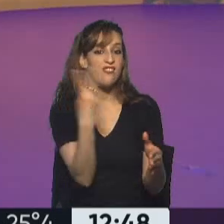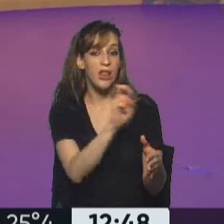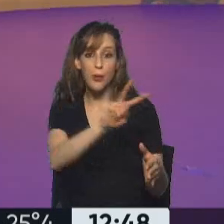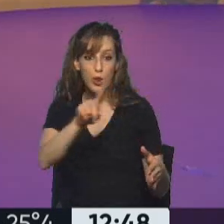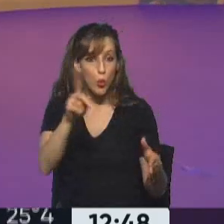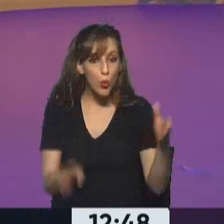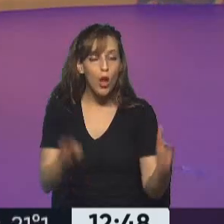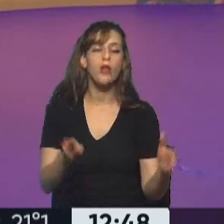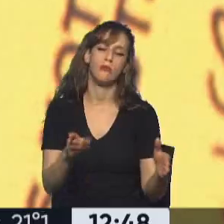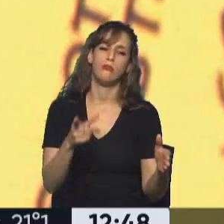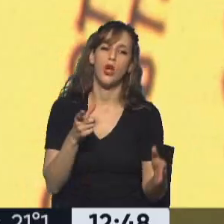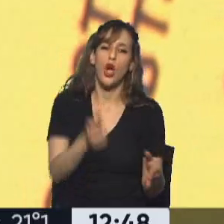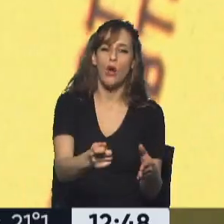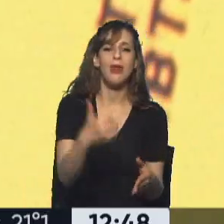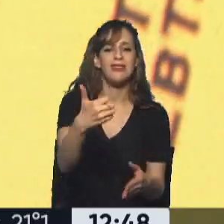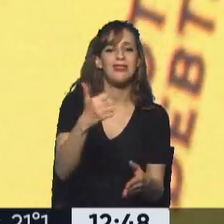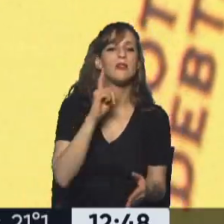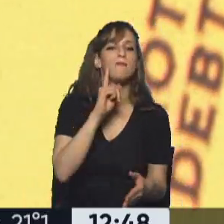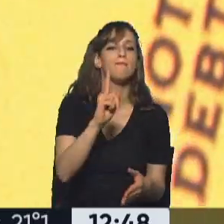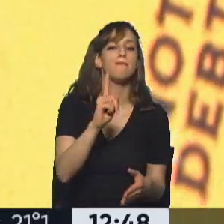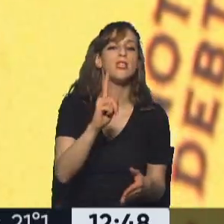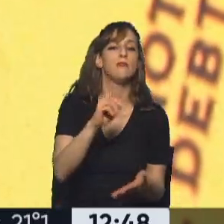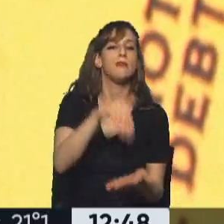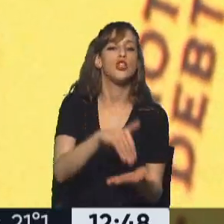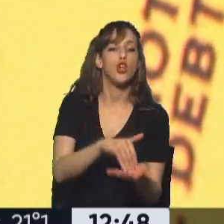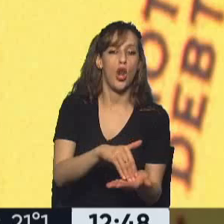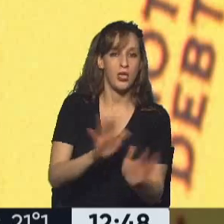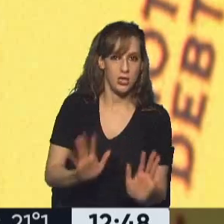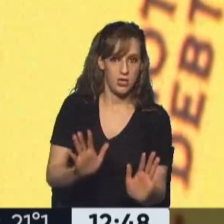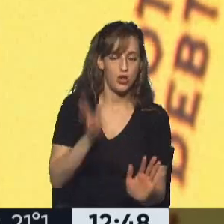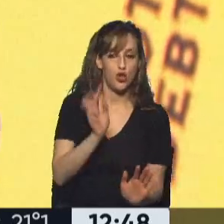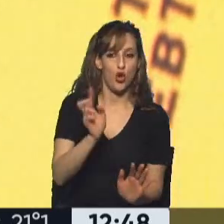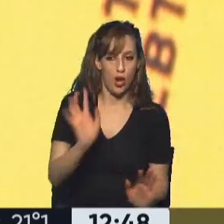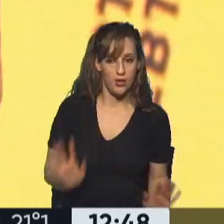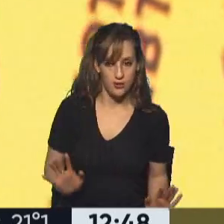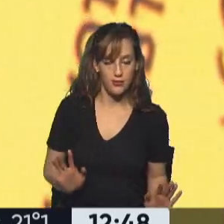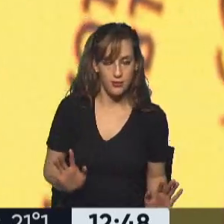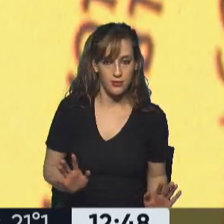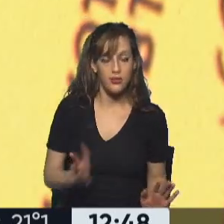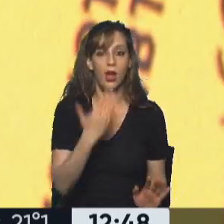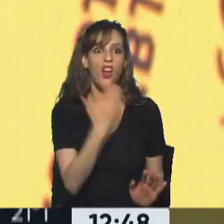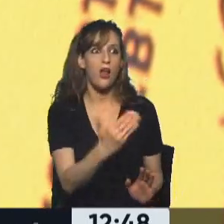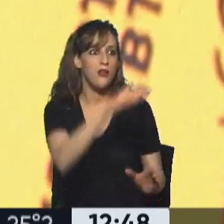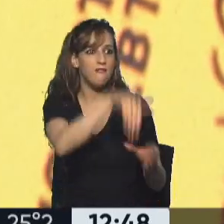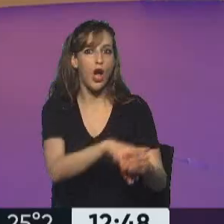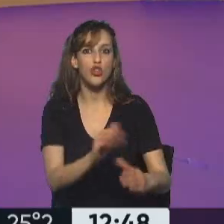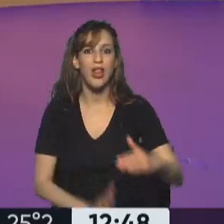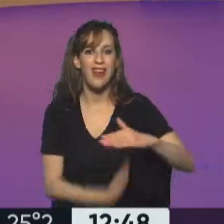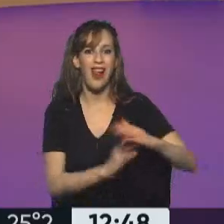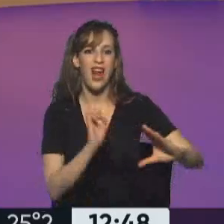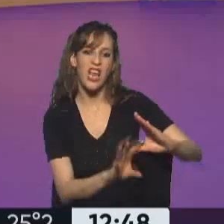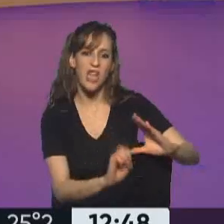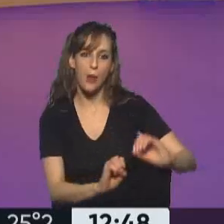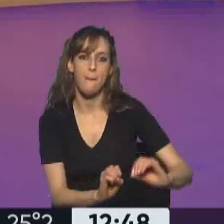estamos teniendo este año un interesante comportamiento en materia de adquisición de razonas por parte del banco central vamos a la última